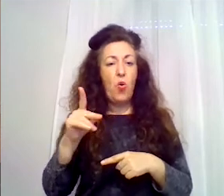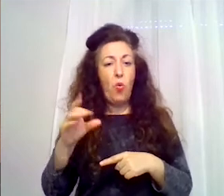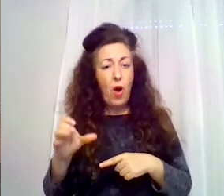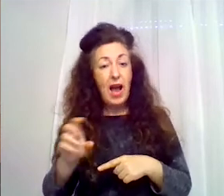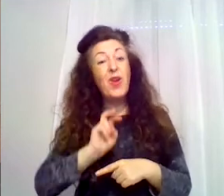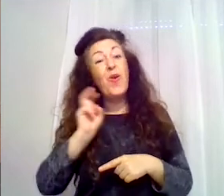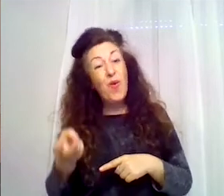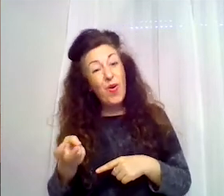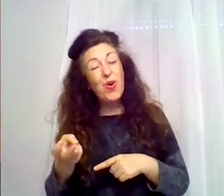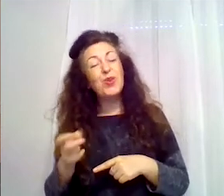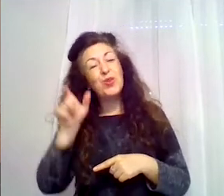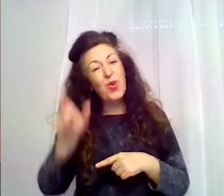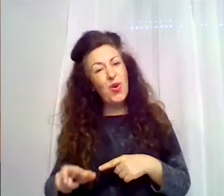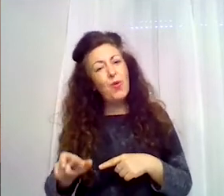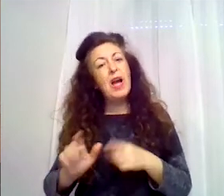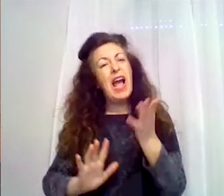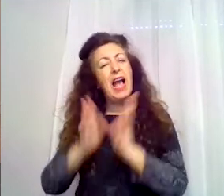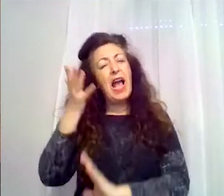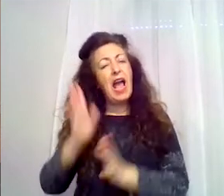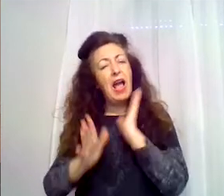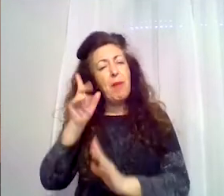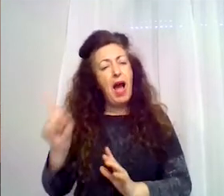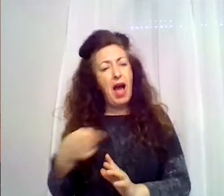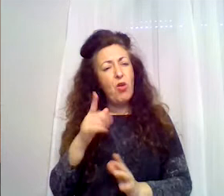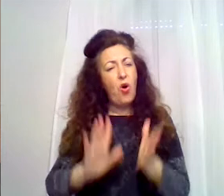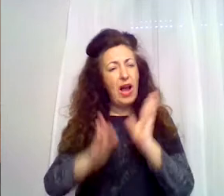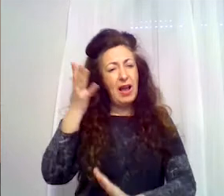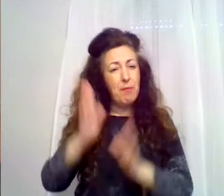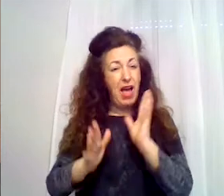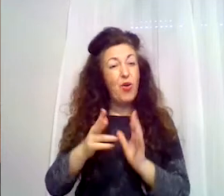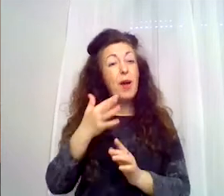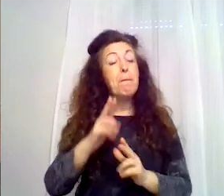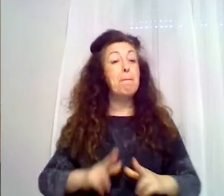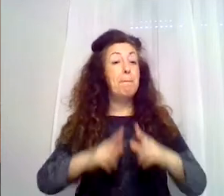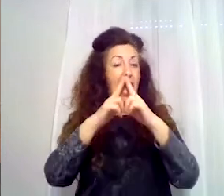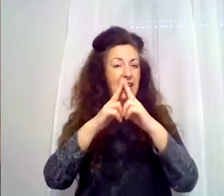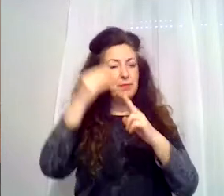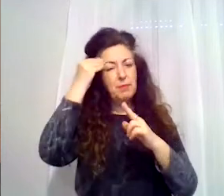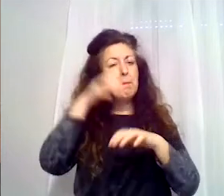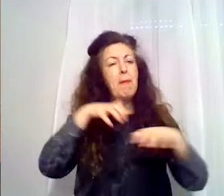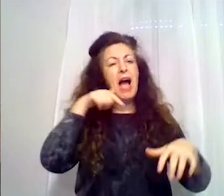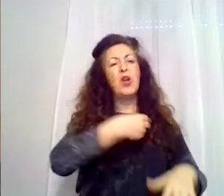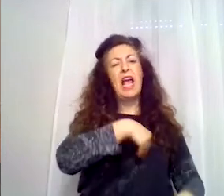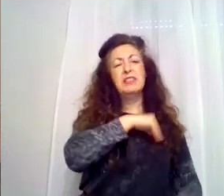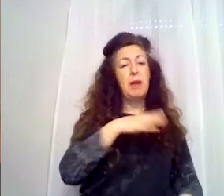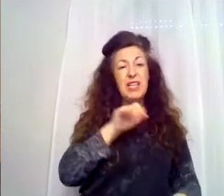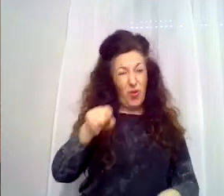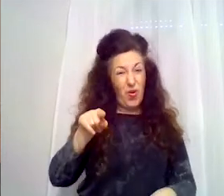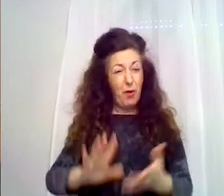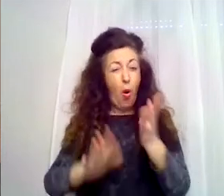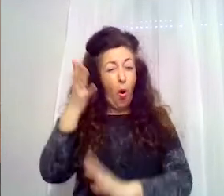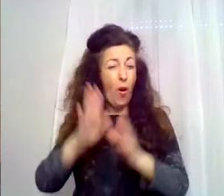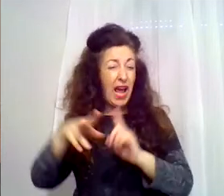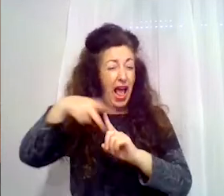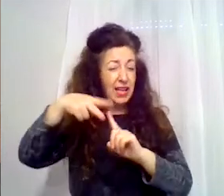en principios del siglo XVI, y que es su ideal porque le conoce vestido de chica y luego se descubre que es